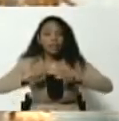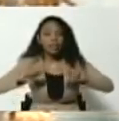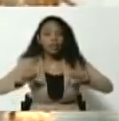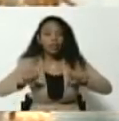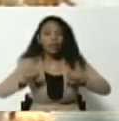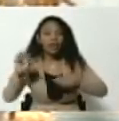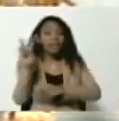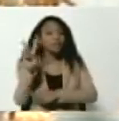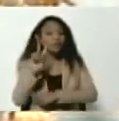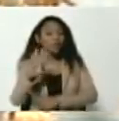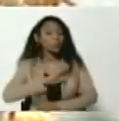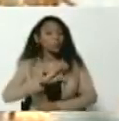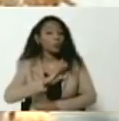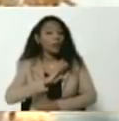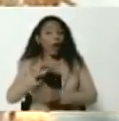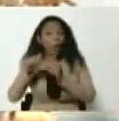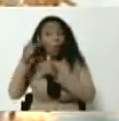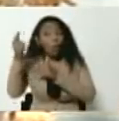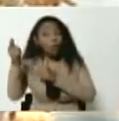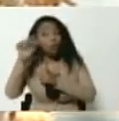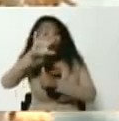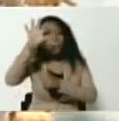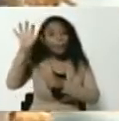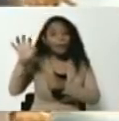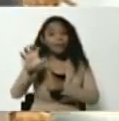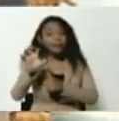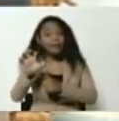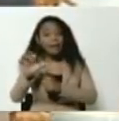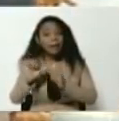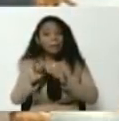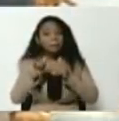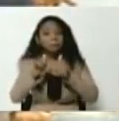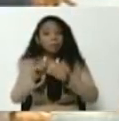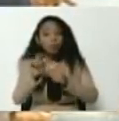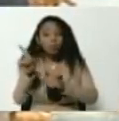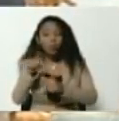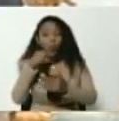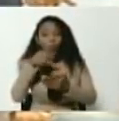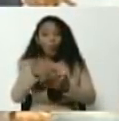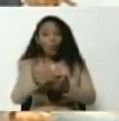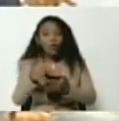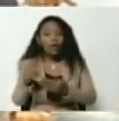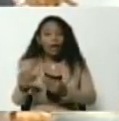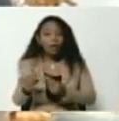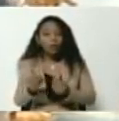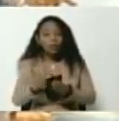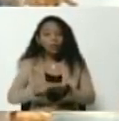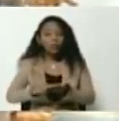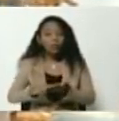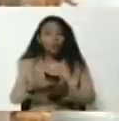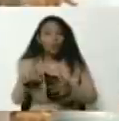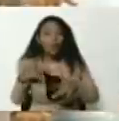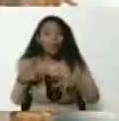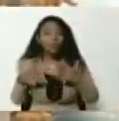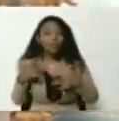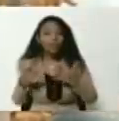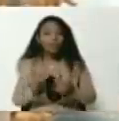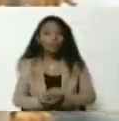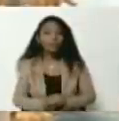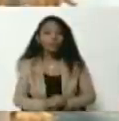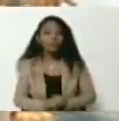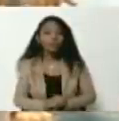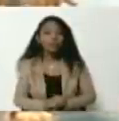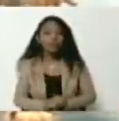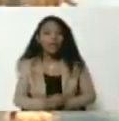que Venezuela tuviera en otros países, e iniciaron lo que ellos llamaron la recuperación de los activos. Y